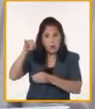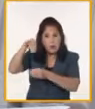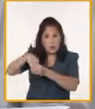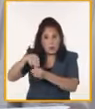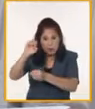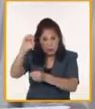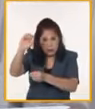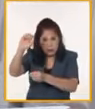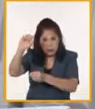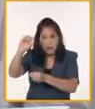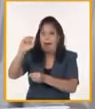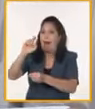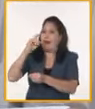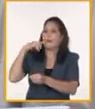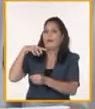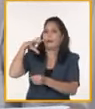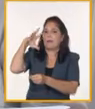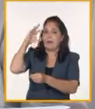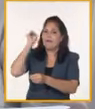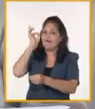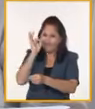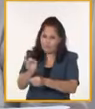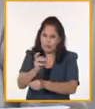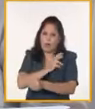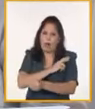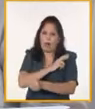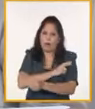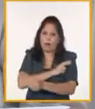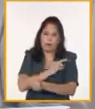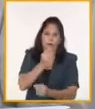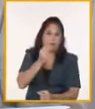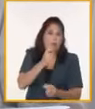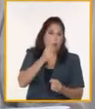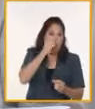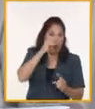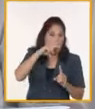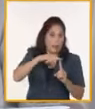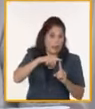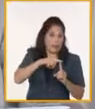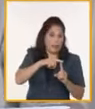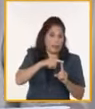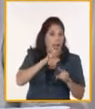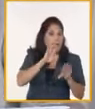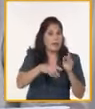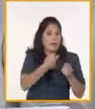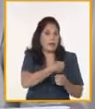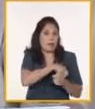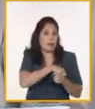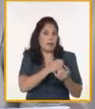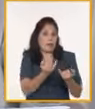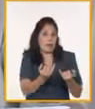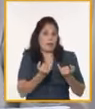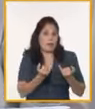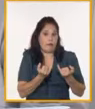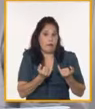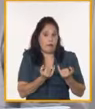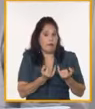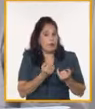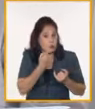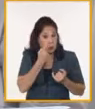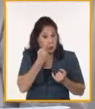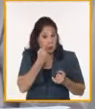actores que que Es evidente y y que por la información del pueblo muchas veces hemos actuado con los grupos